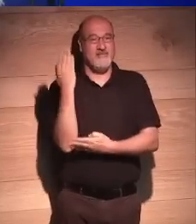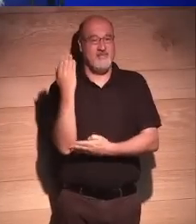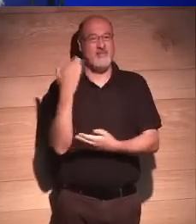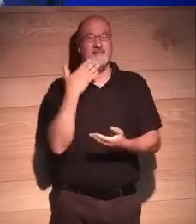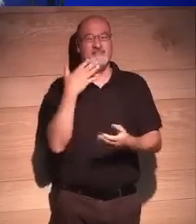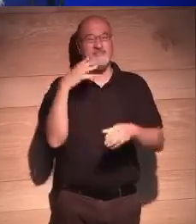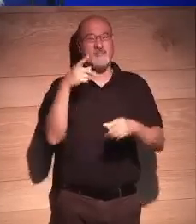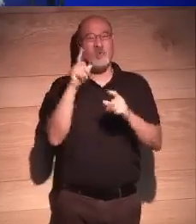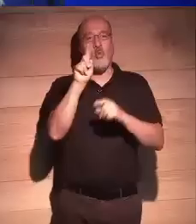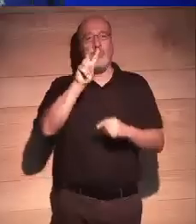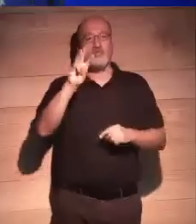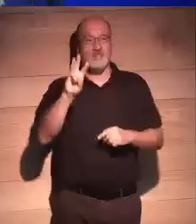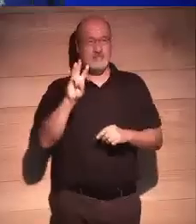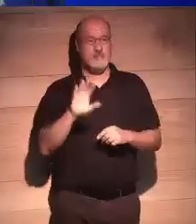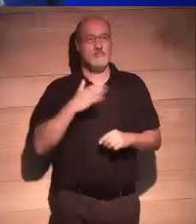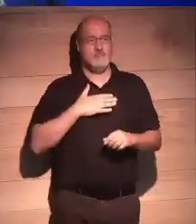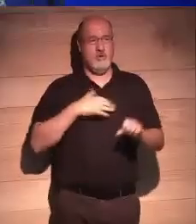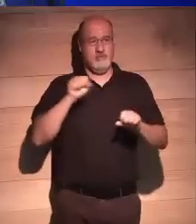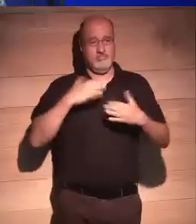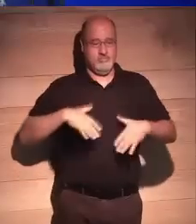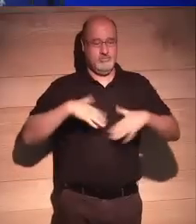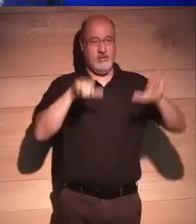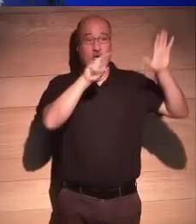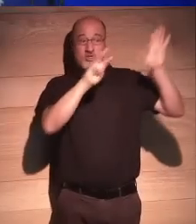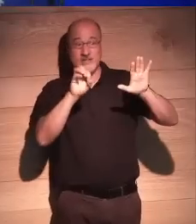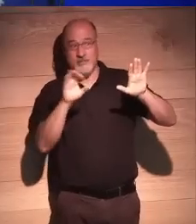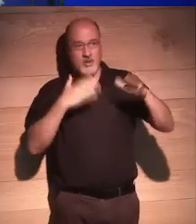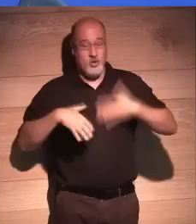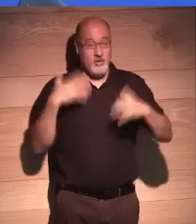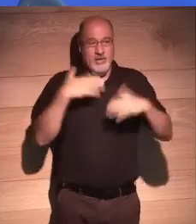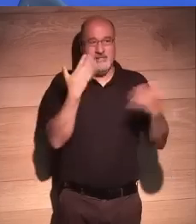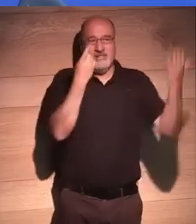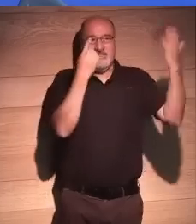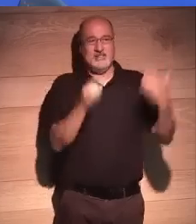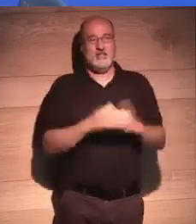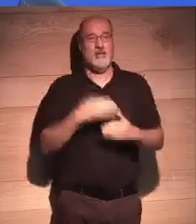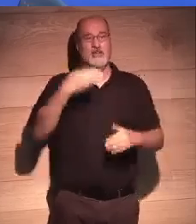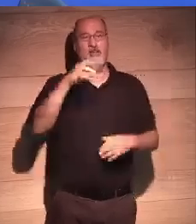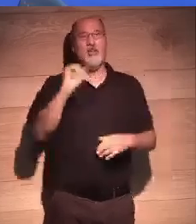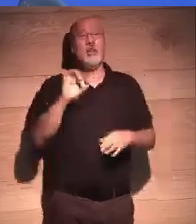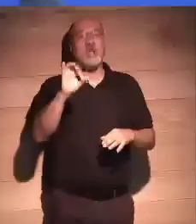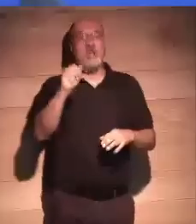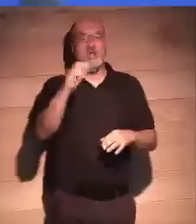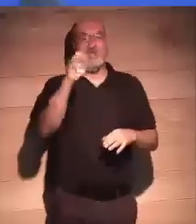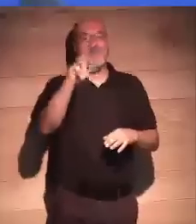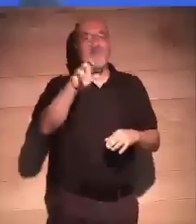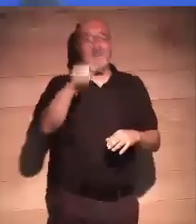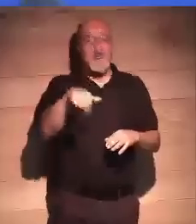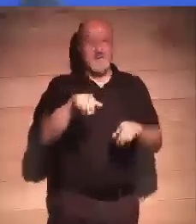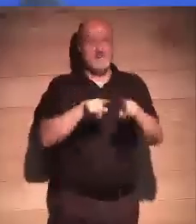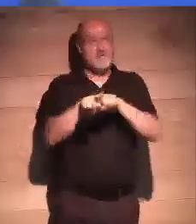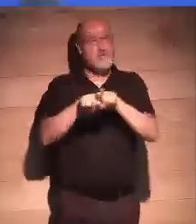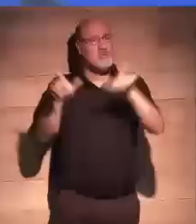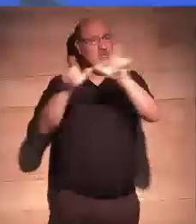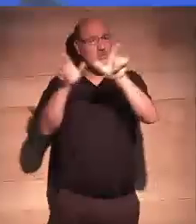lo he pillado bien y he venido un poco más de los 60 porque era lo que tenía y no podía hacer otra cosa. Borja Terán es crítico televisivo, es analista de